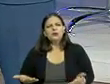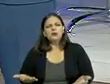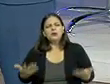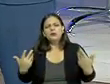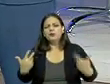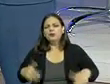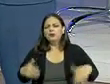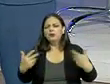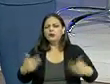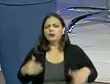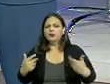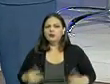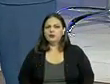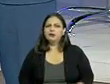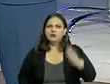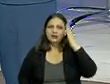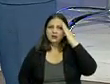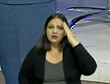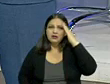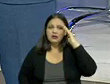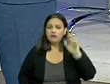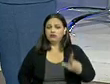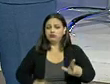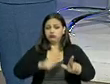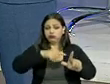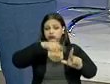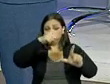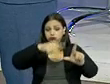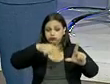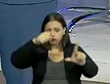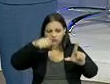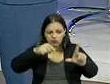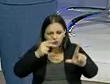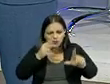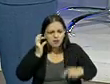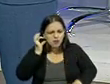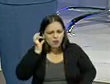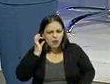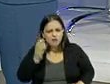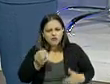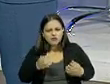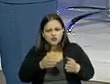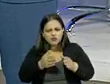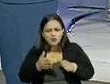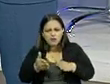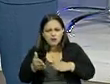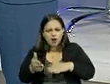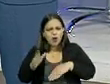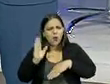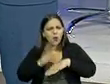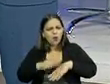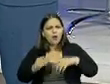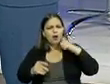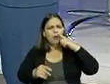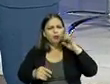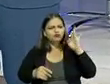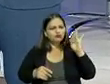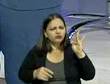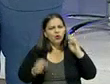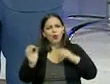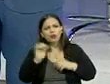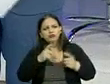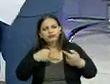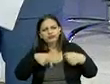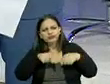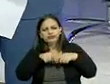detrás de esas estadísticas hay dolorosos cuadros humanos, niños que quedan huérfanos, familias destruidas, hombres que obviamente